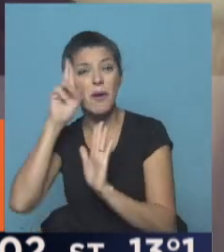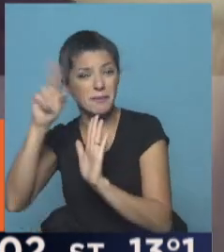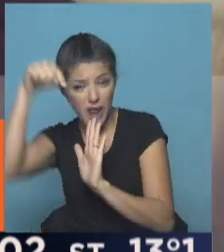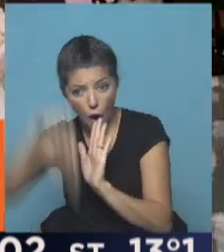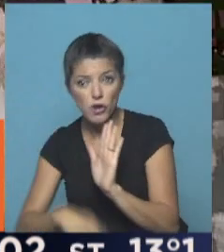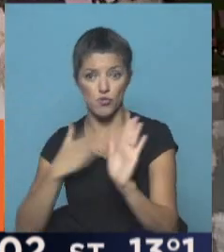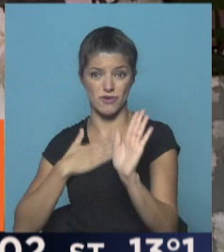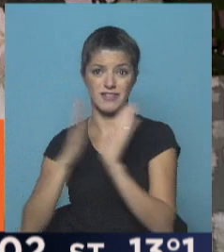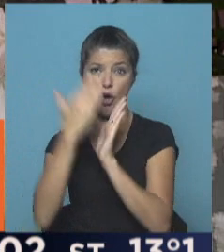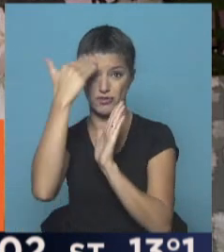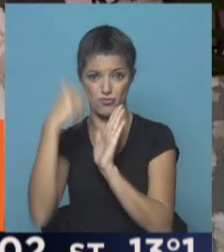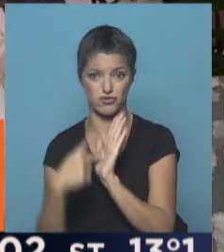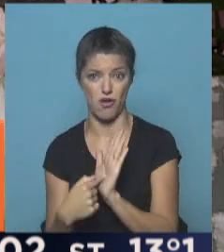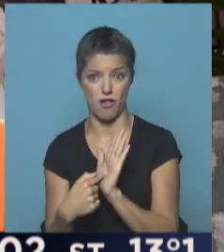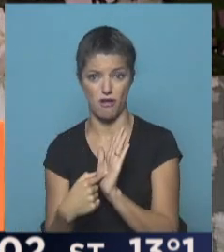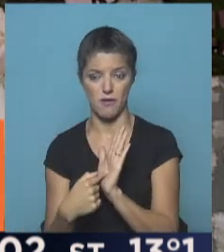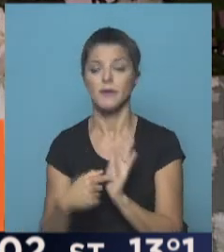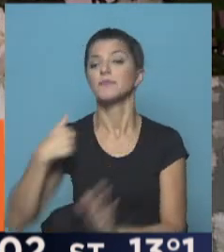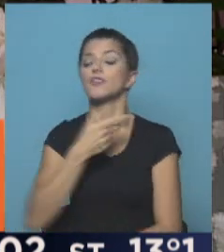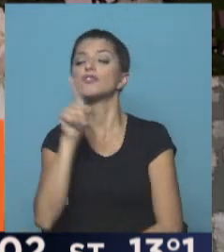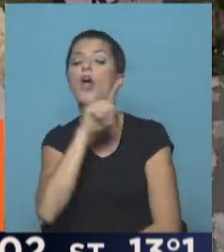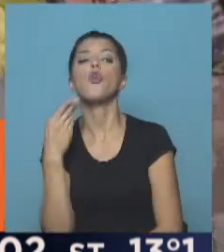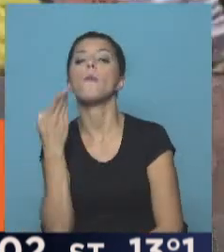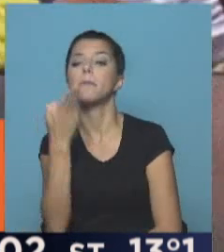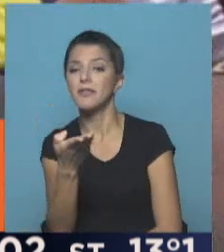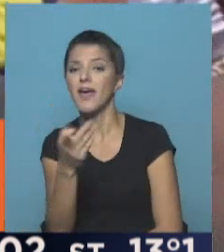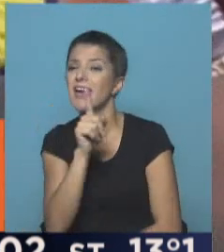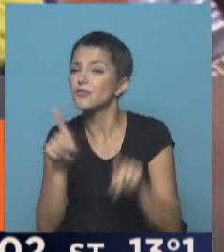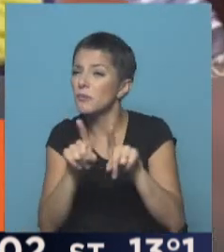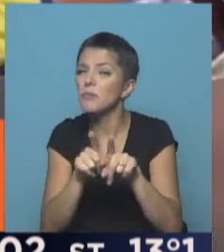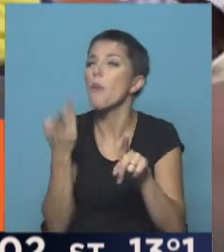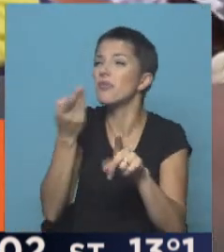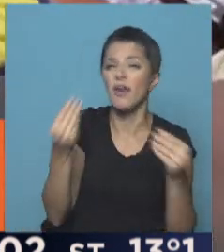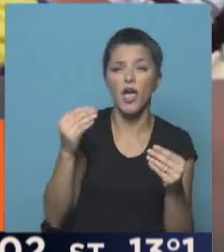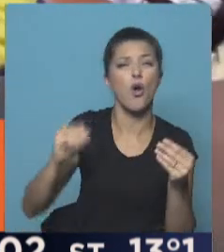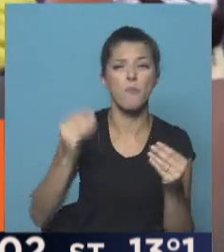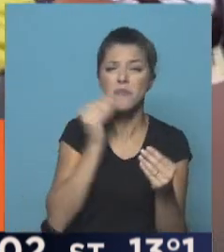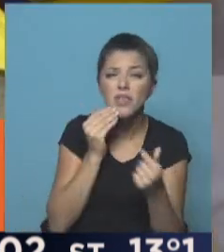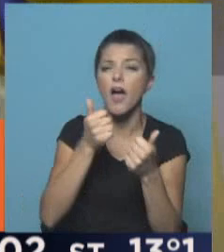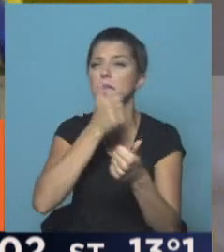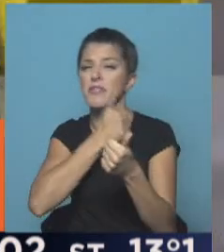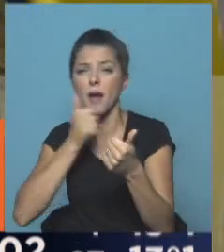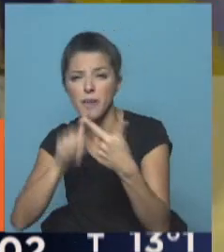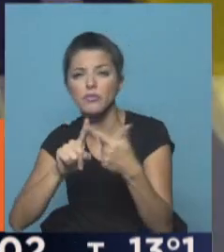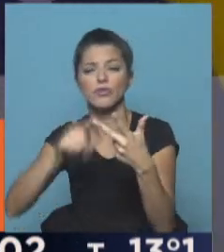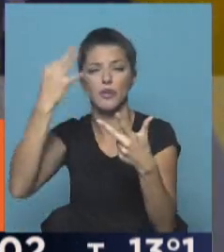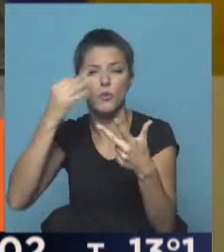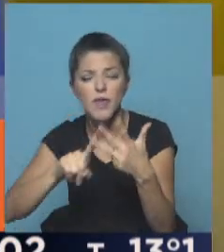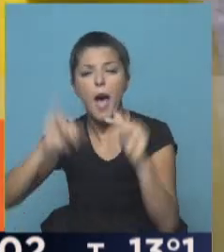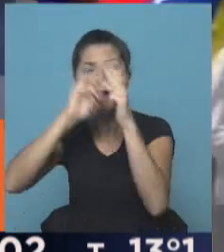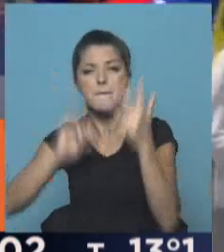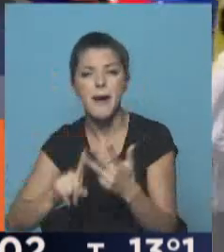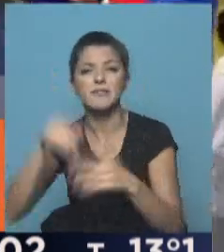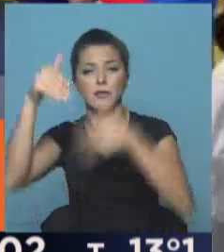Magna. El pueblo no reclama eso, sino comida, medicina, seguridad, paz y elecciones